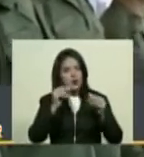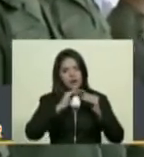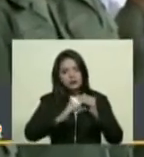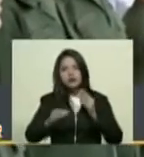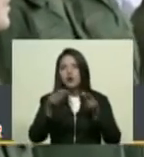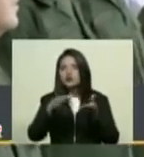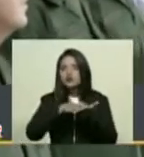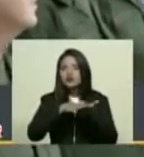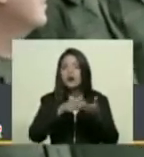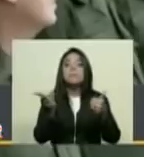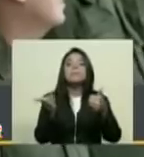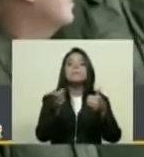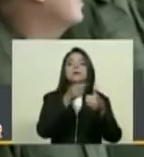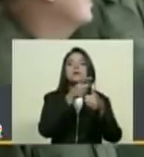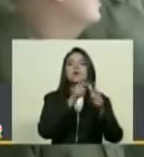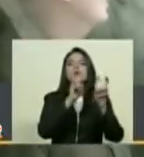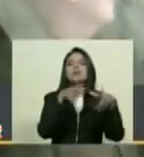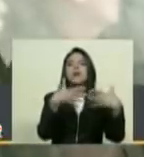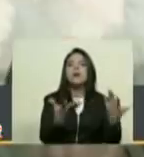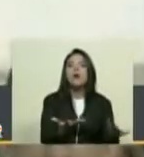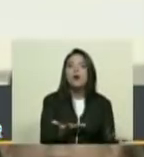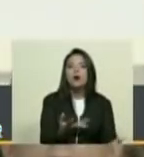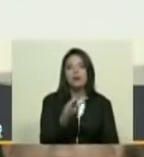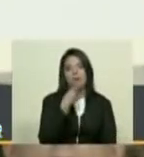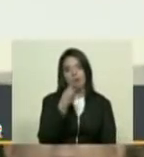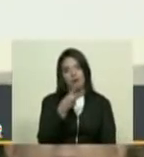que resolver primero